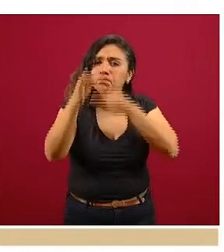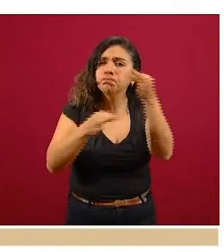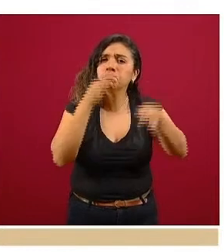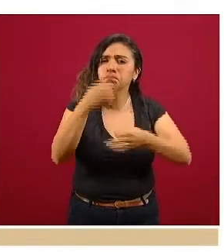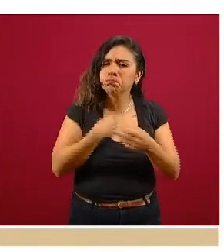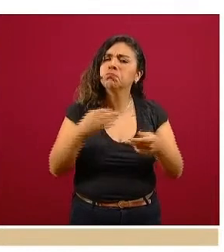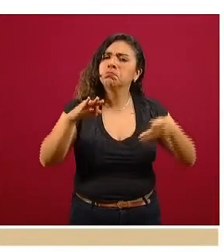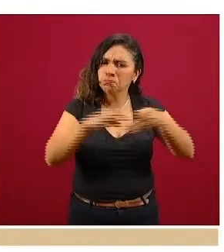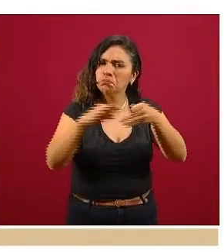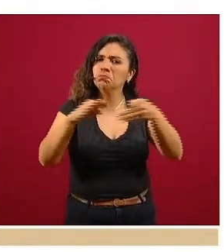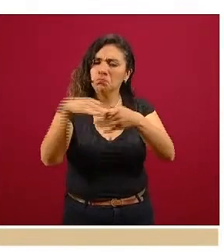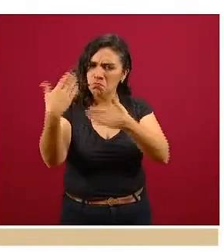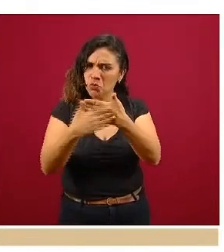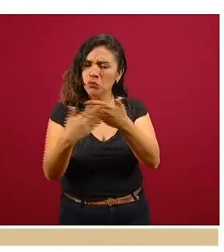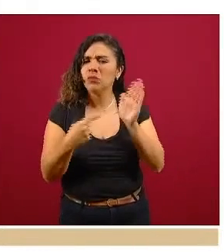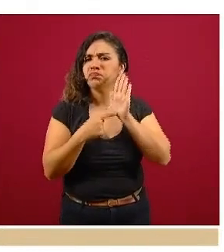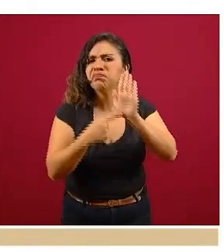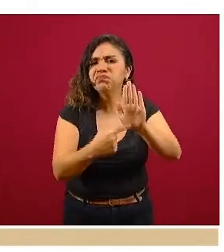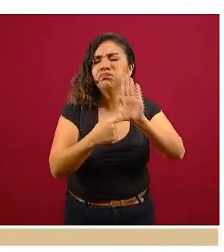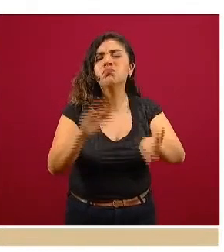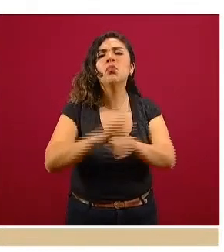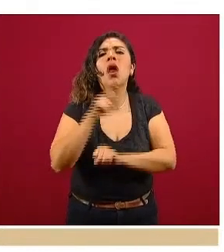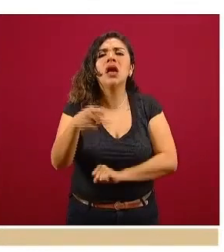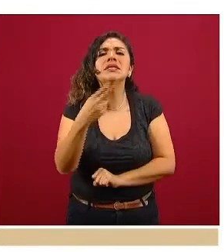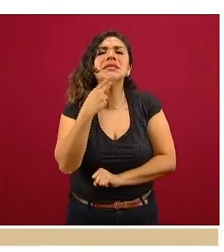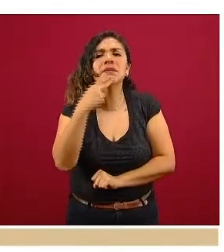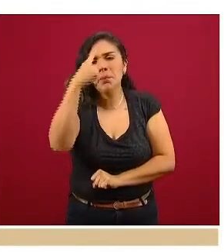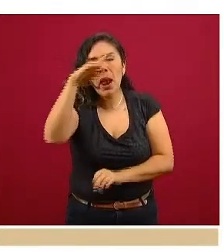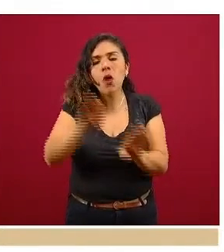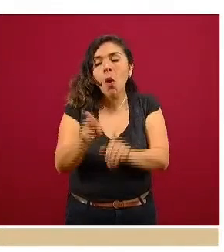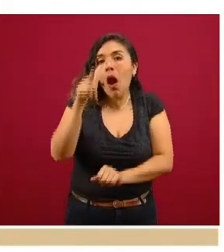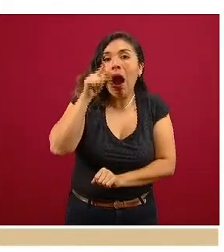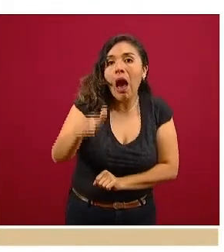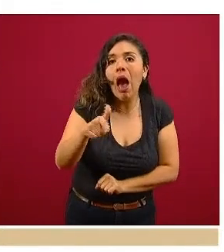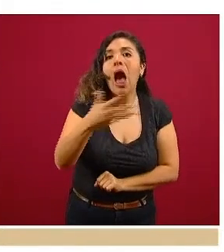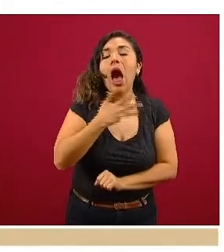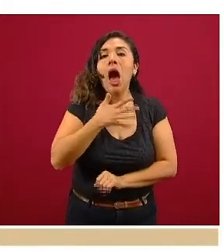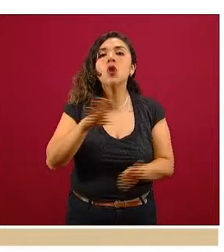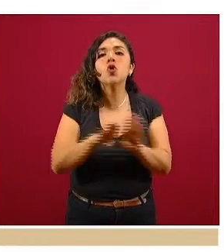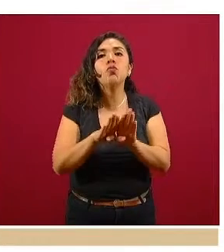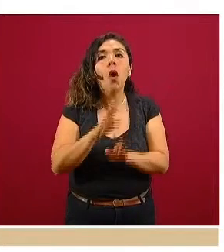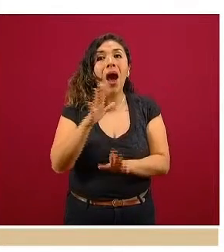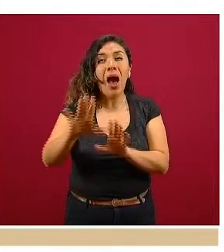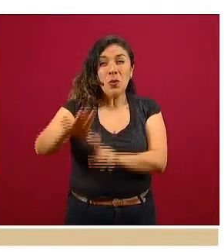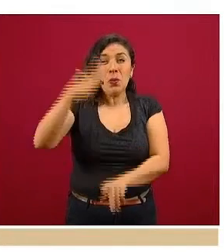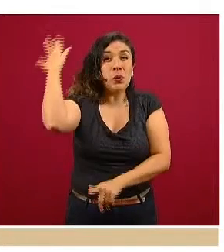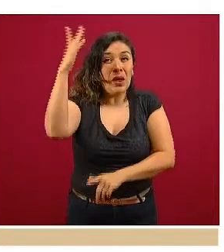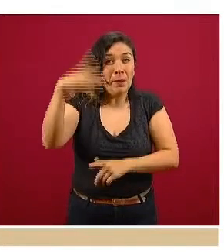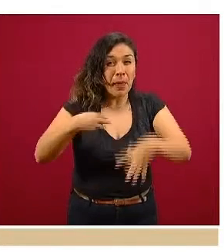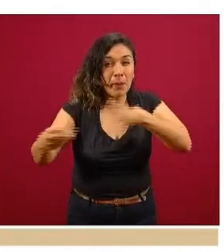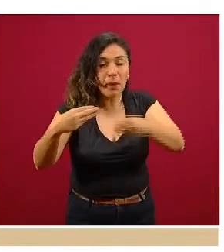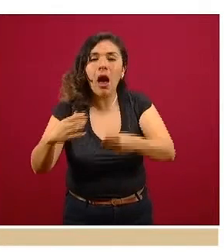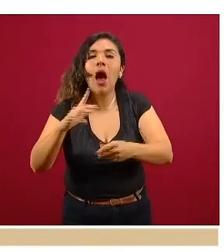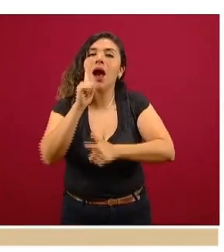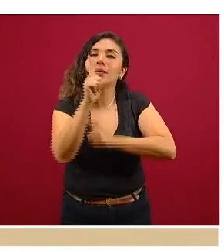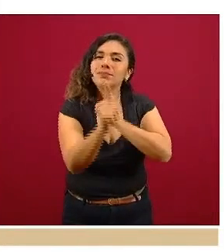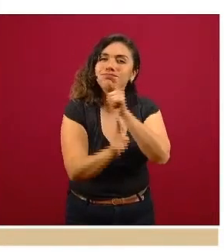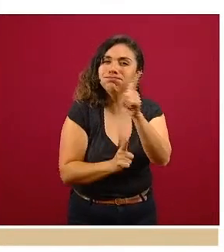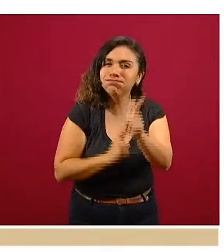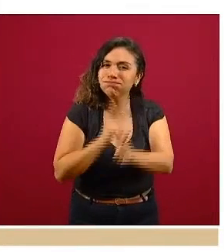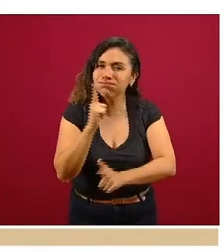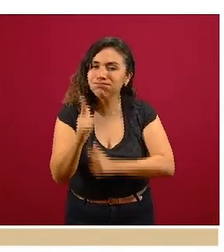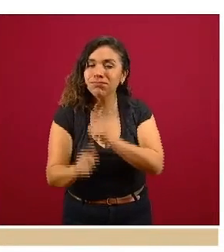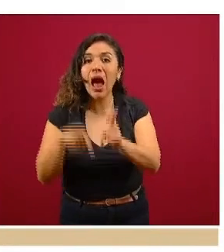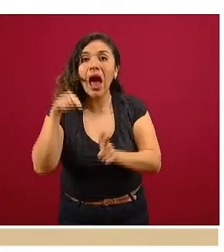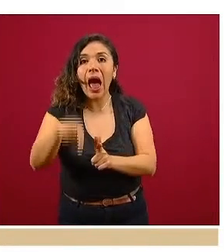dando seguimiento puntual porque contribuye también a evidenciar la desaceleración de la epidemia, pero sobre todo se enfoca